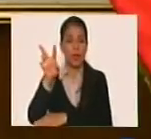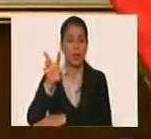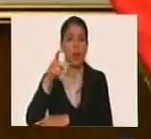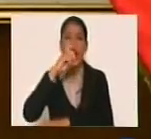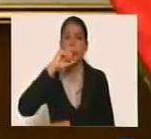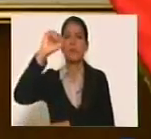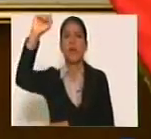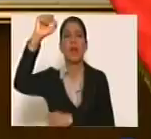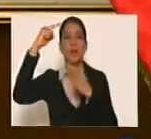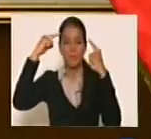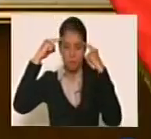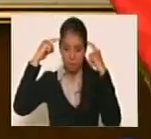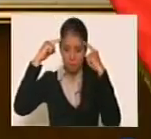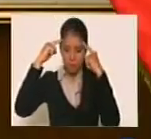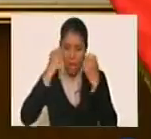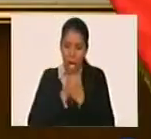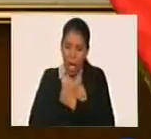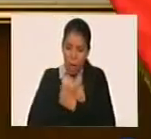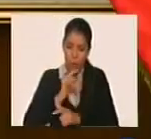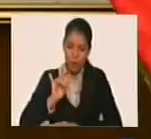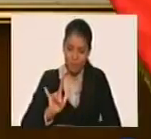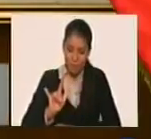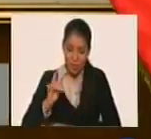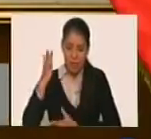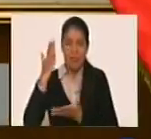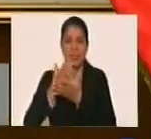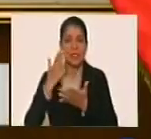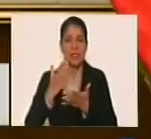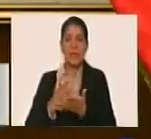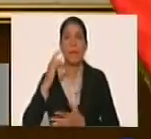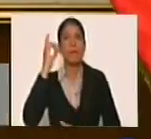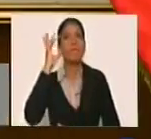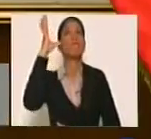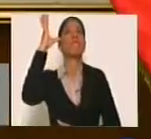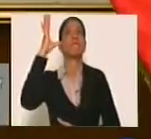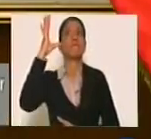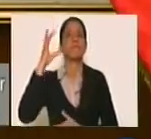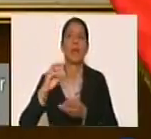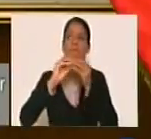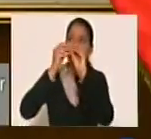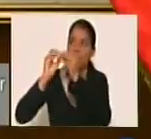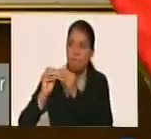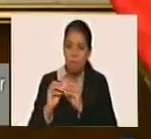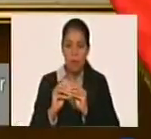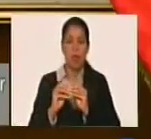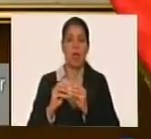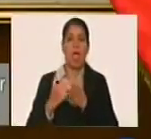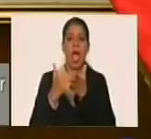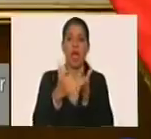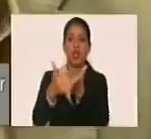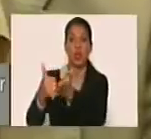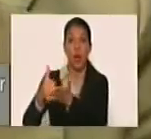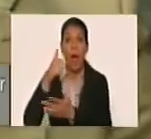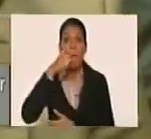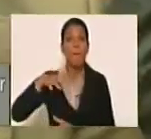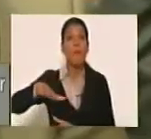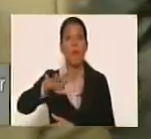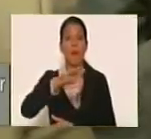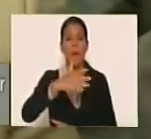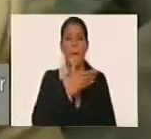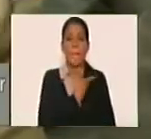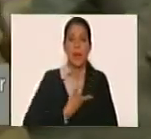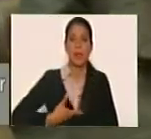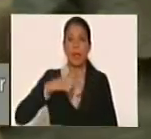siempre da respuestas concretas a los problemas concretos que tiene el pueblo. Y el presidente